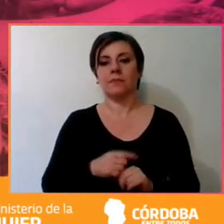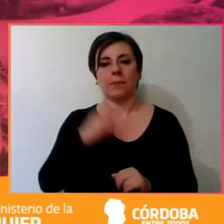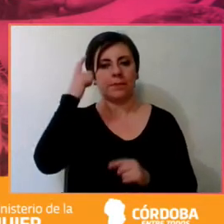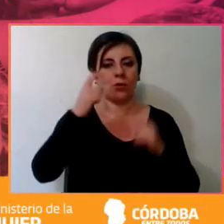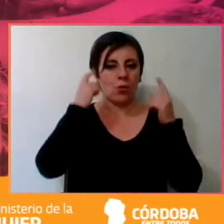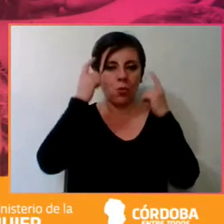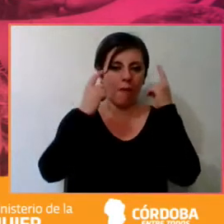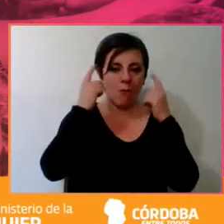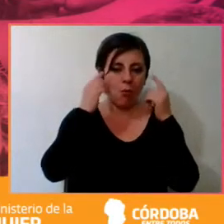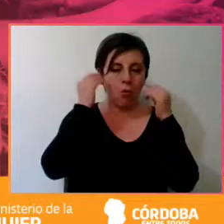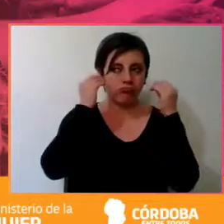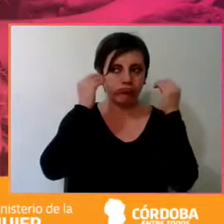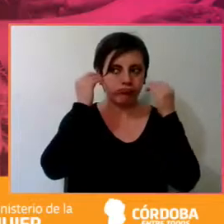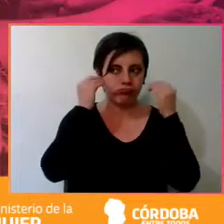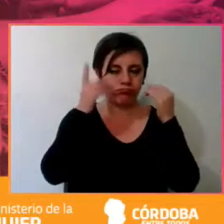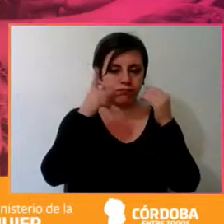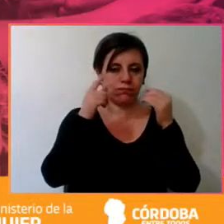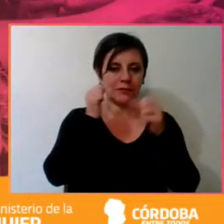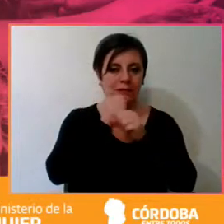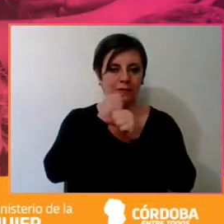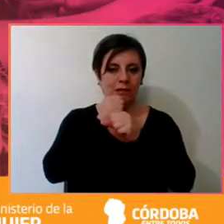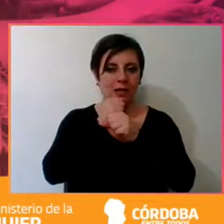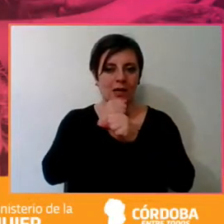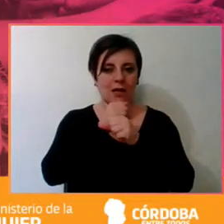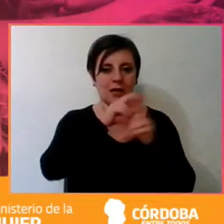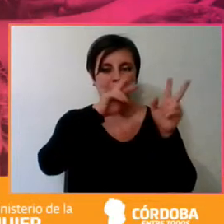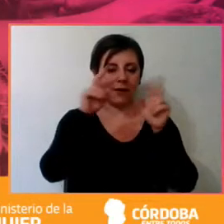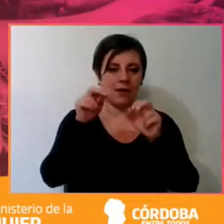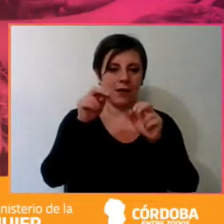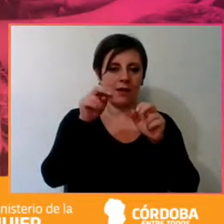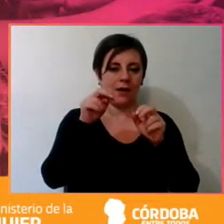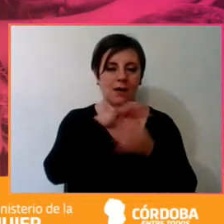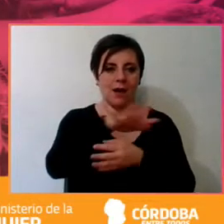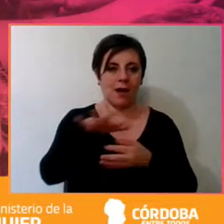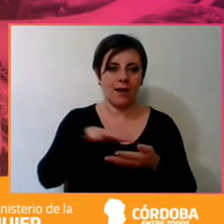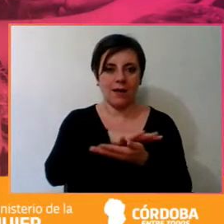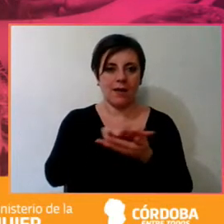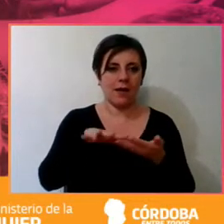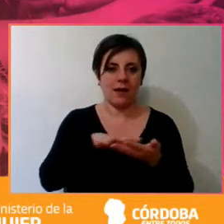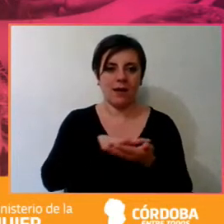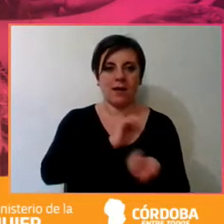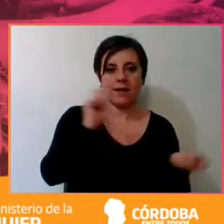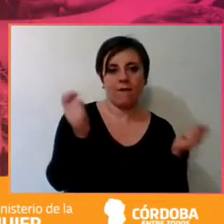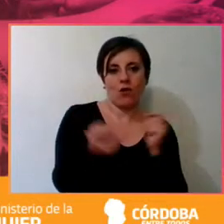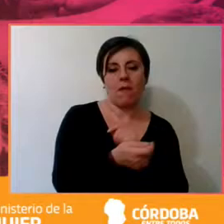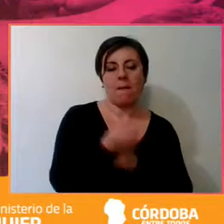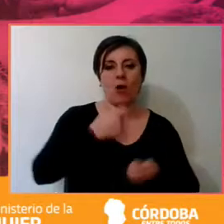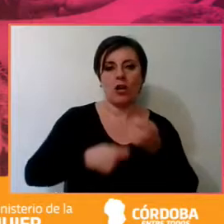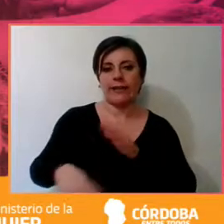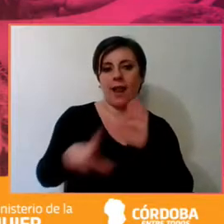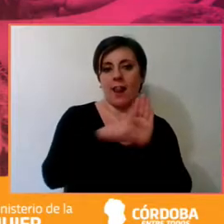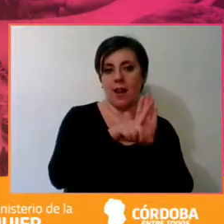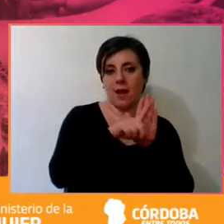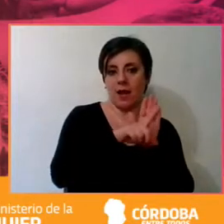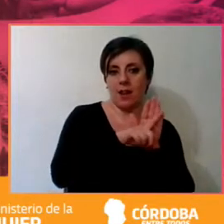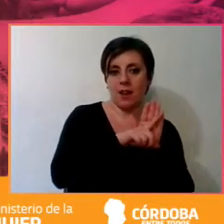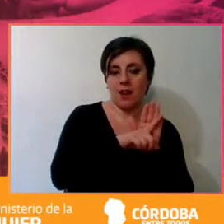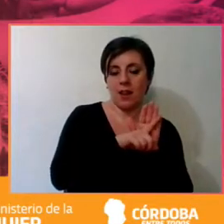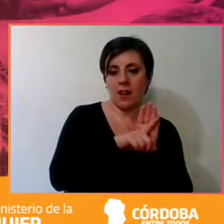de trabajar en el área de las reformas políticas y legales. Quienes me antecedieron